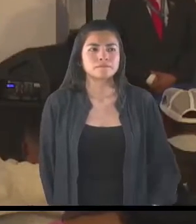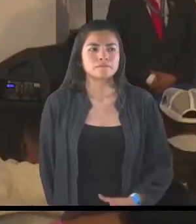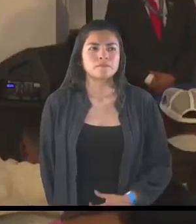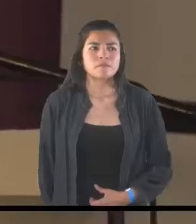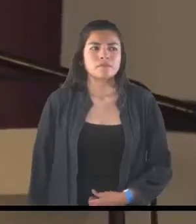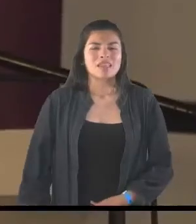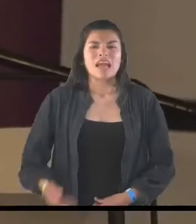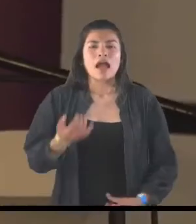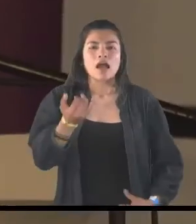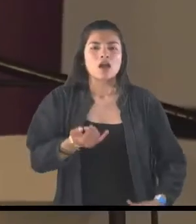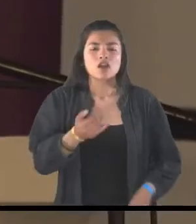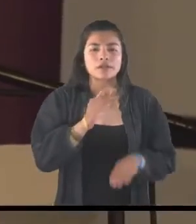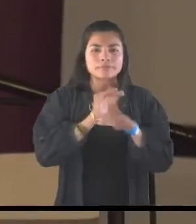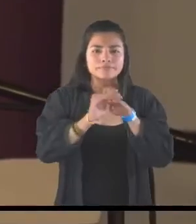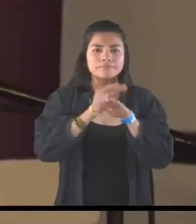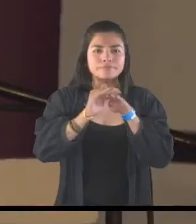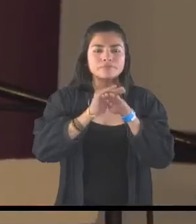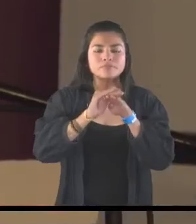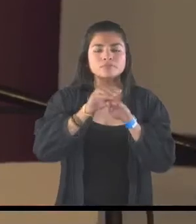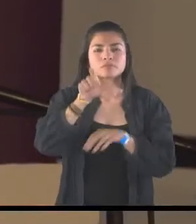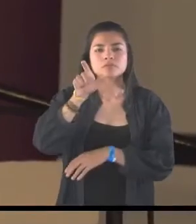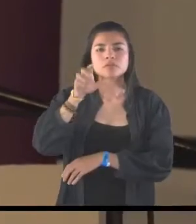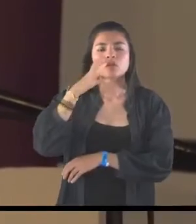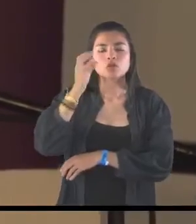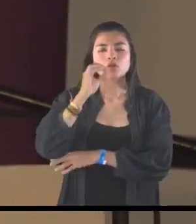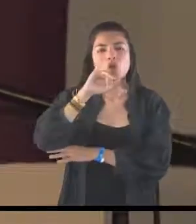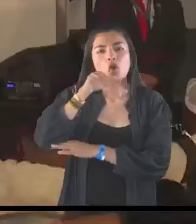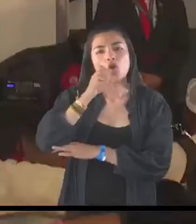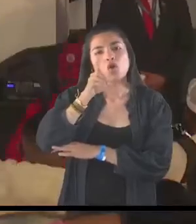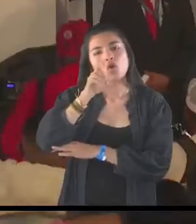Invito ahora al señor José Gabriel, por favor.